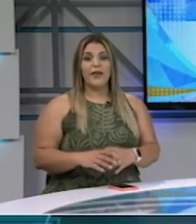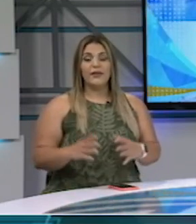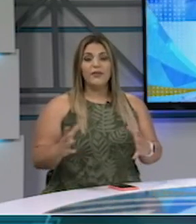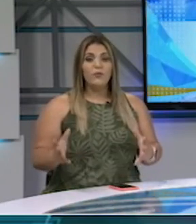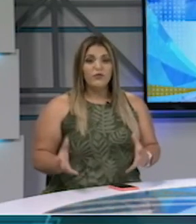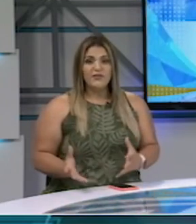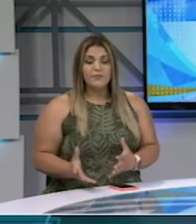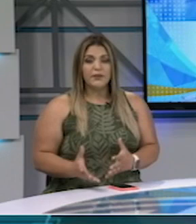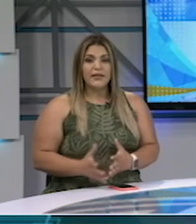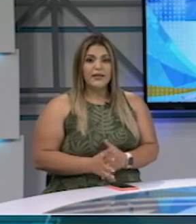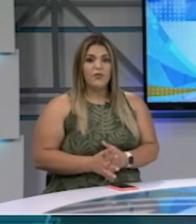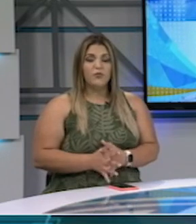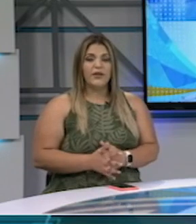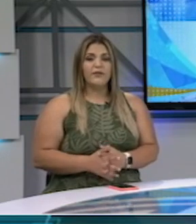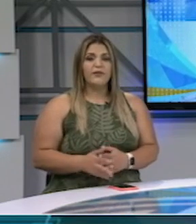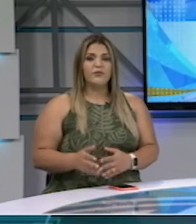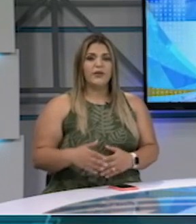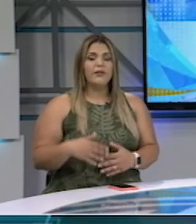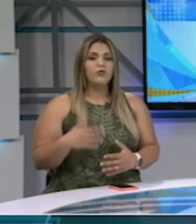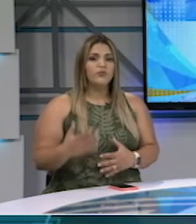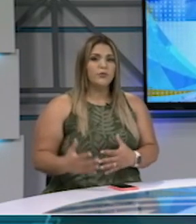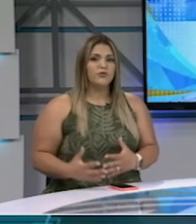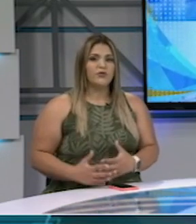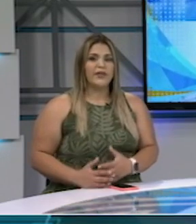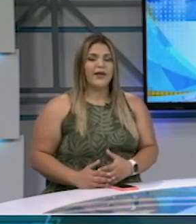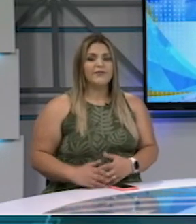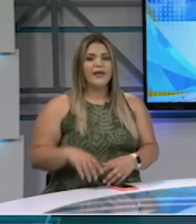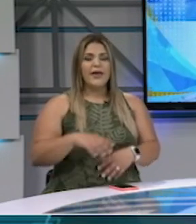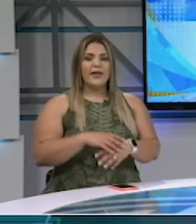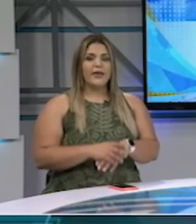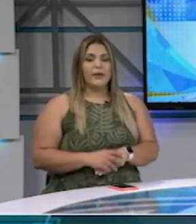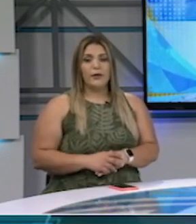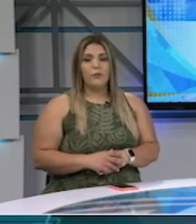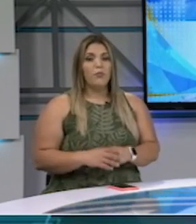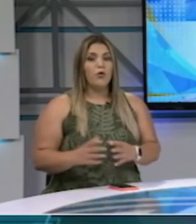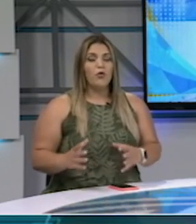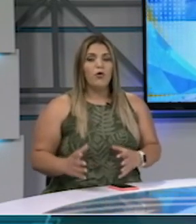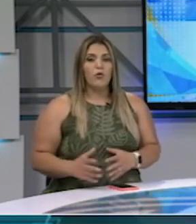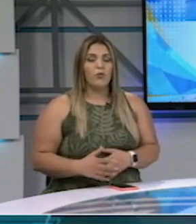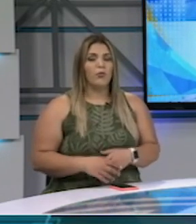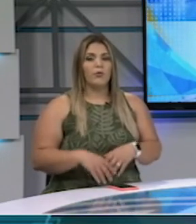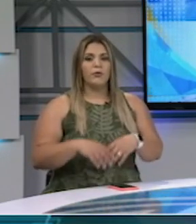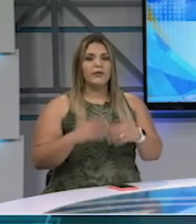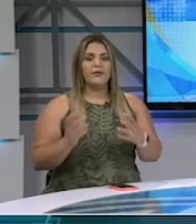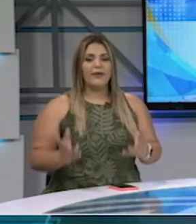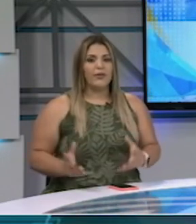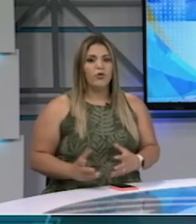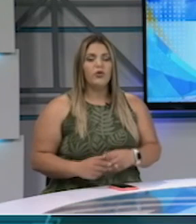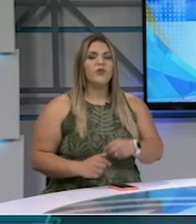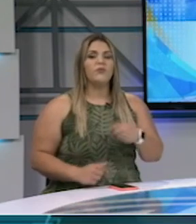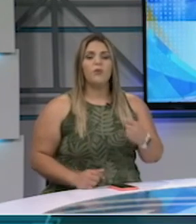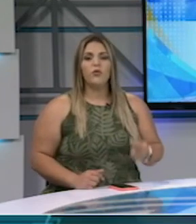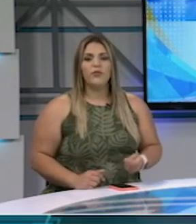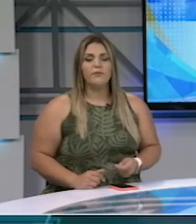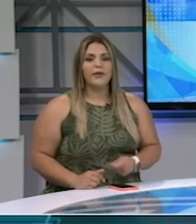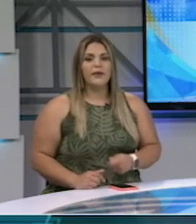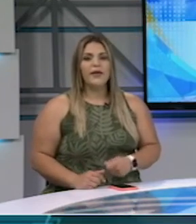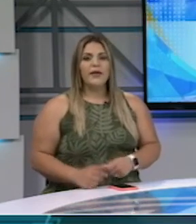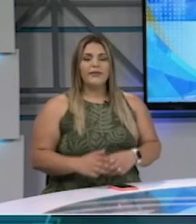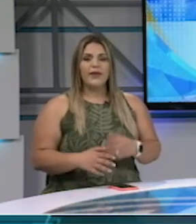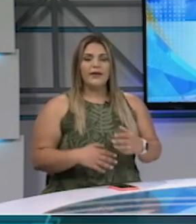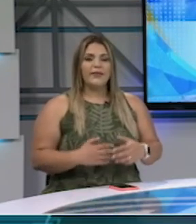ha tenido mucha simpatía en la comunidad internacional, incluso por sus ideas un poco liberadoras, un poco